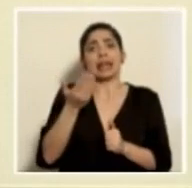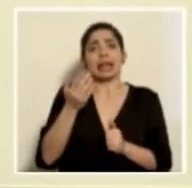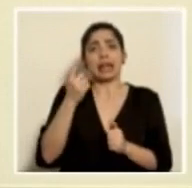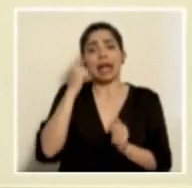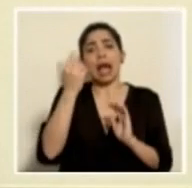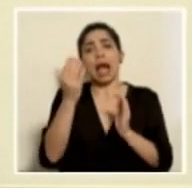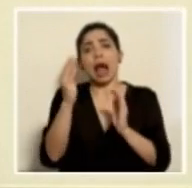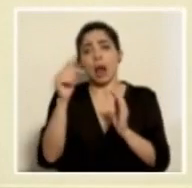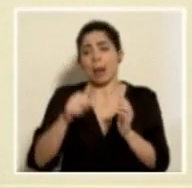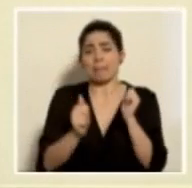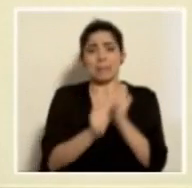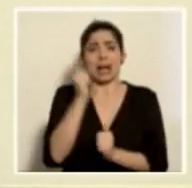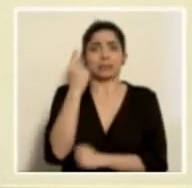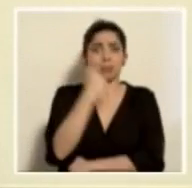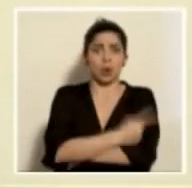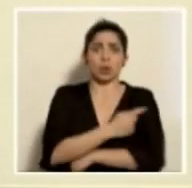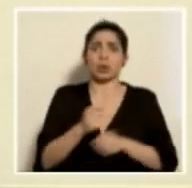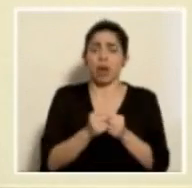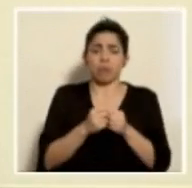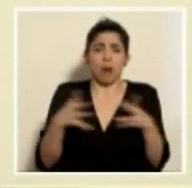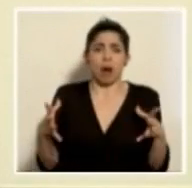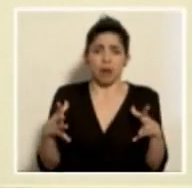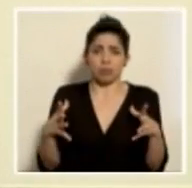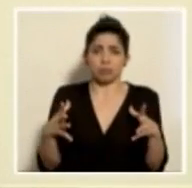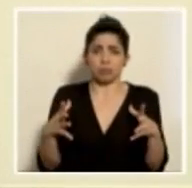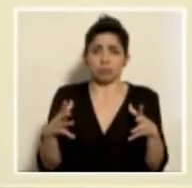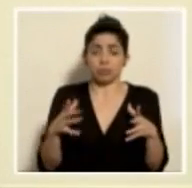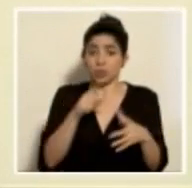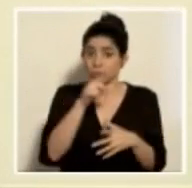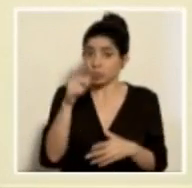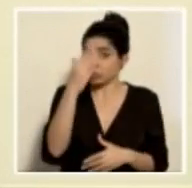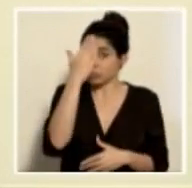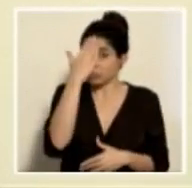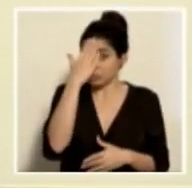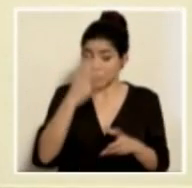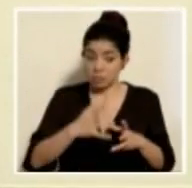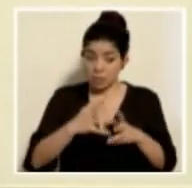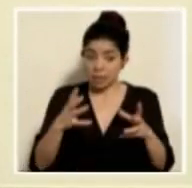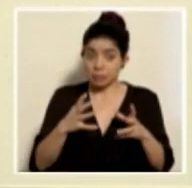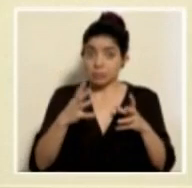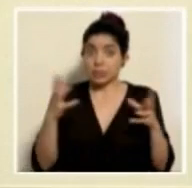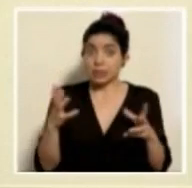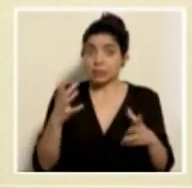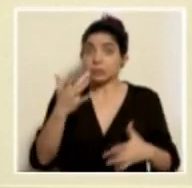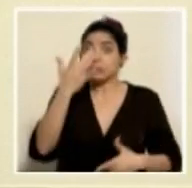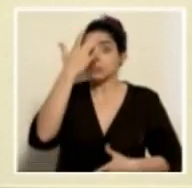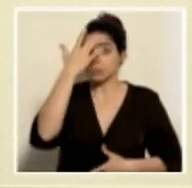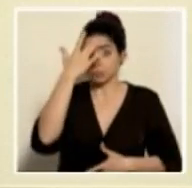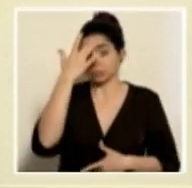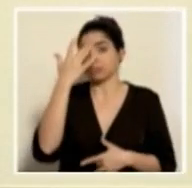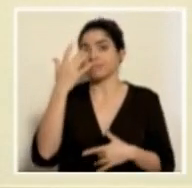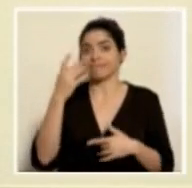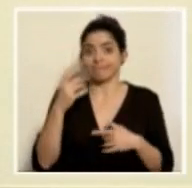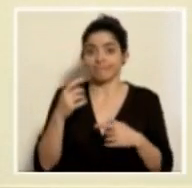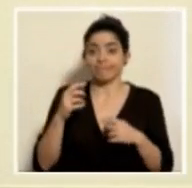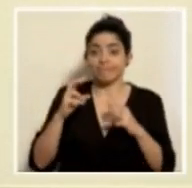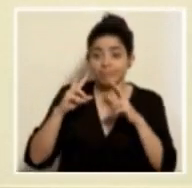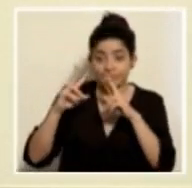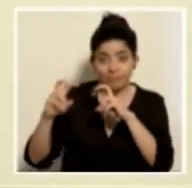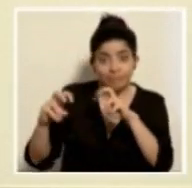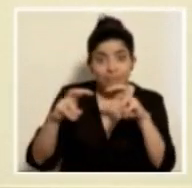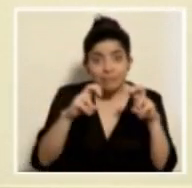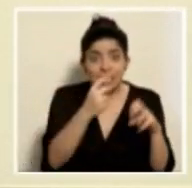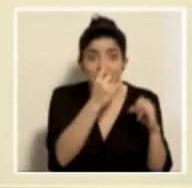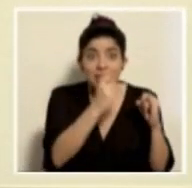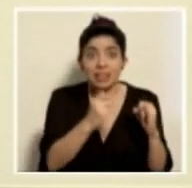Y como ustedes entenderán, pues aquí entre más casos tengamos, se pierde la capacidad de darle trazabilidad a